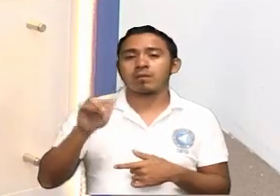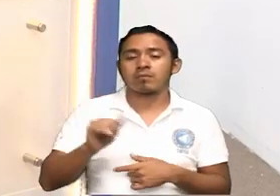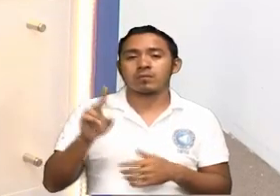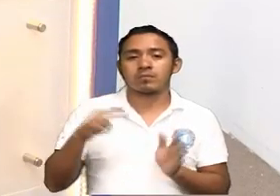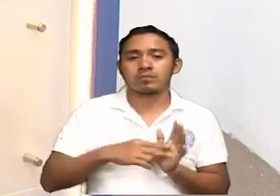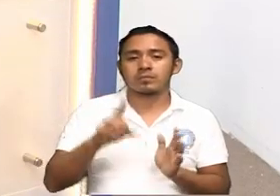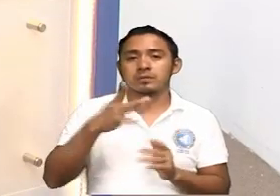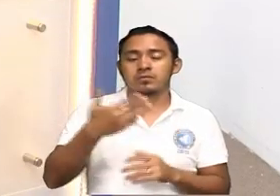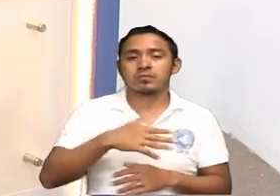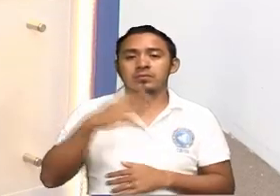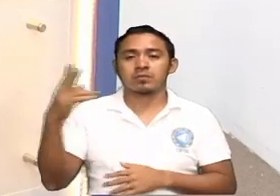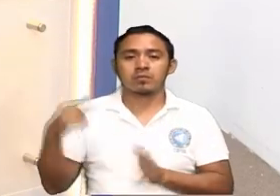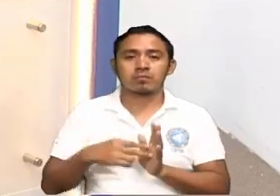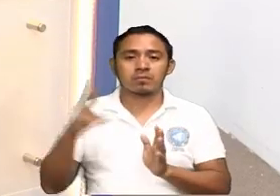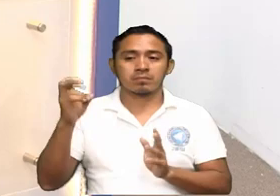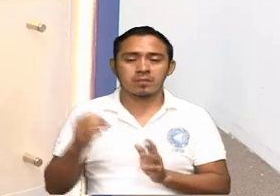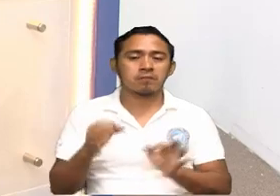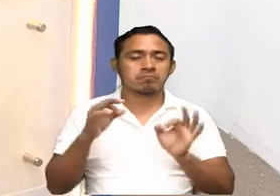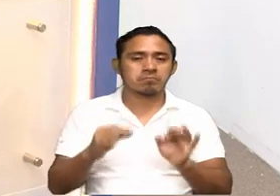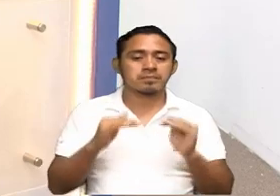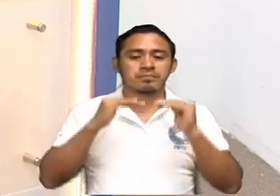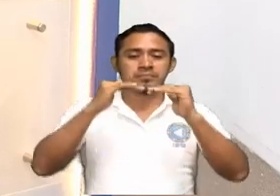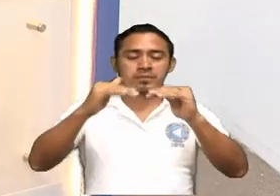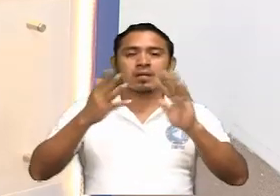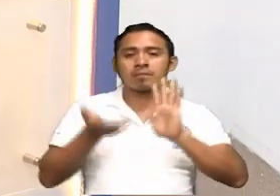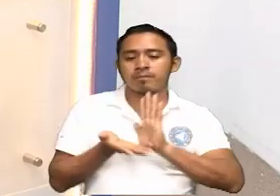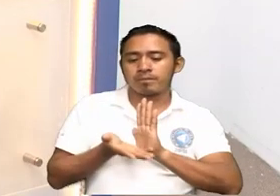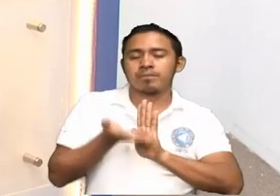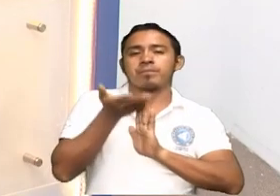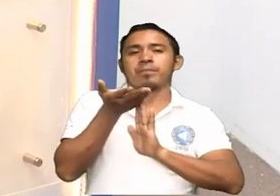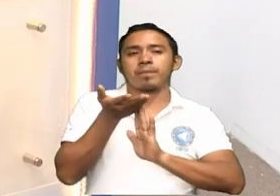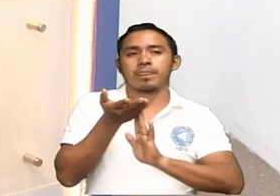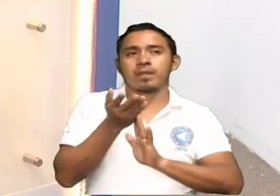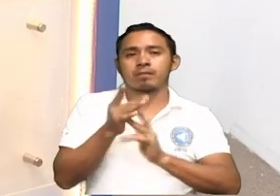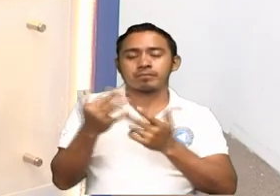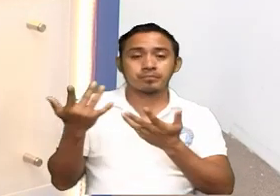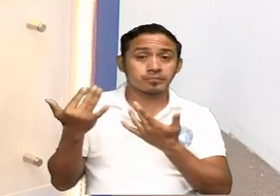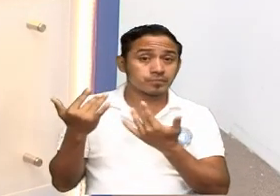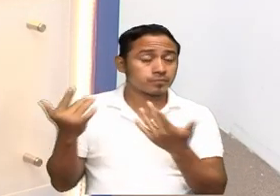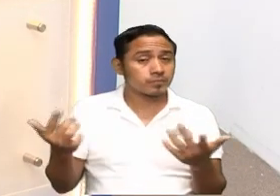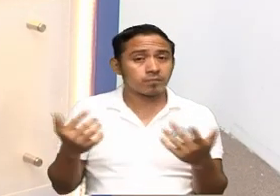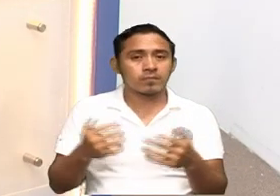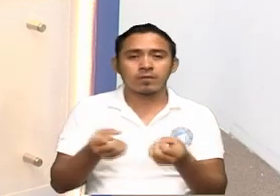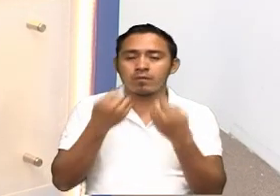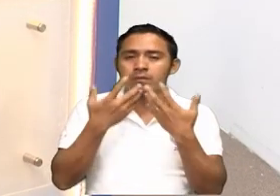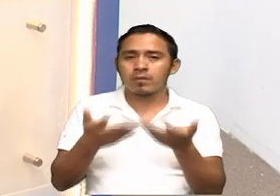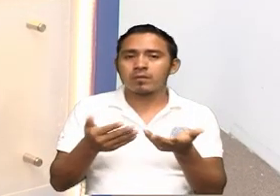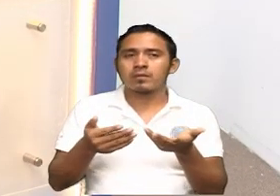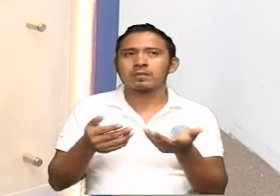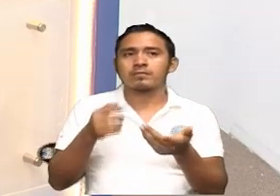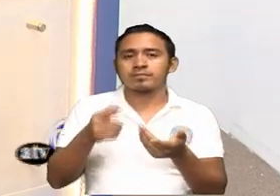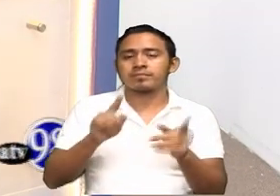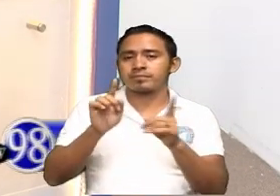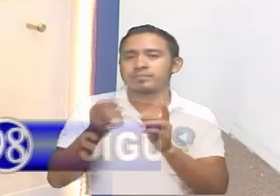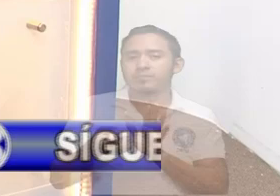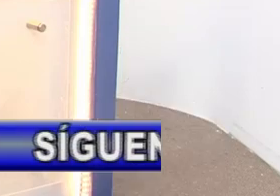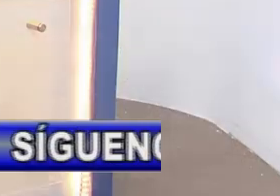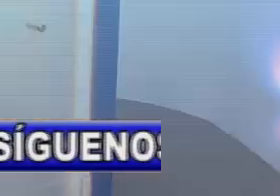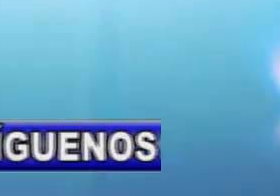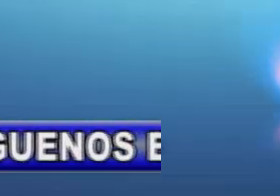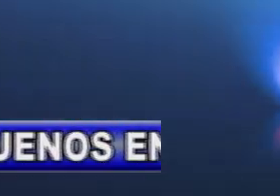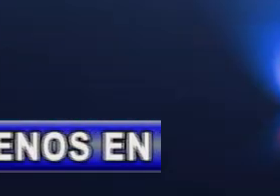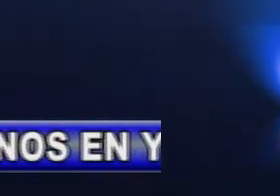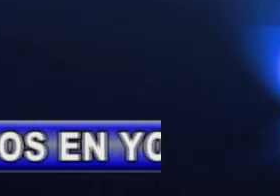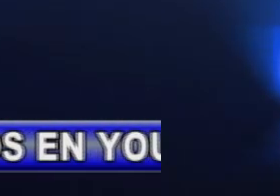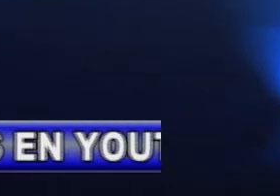2019-2020 se encuentra estable y ya ha superado precisamente las expectativas. A continuación les dejamos el reporte completo.